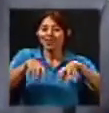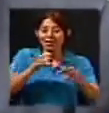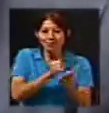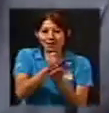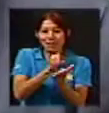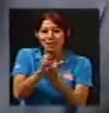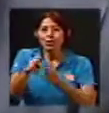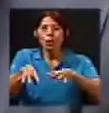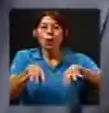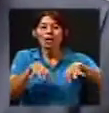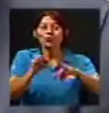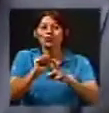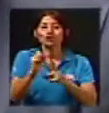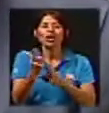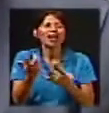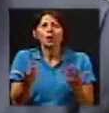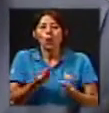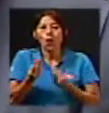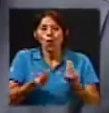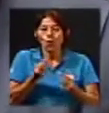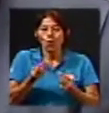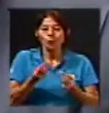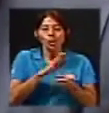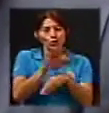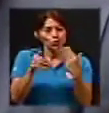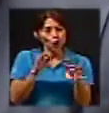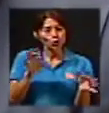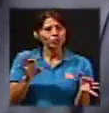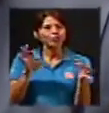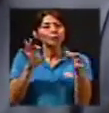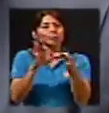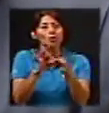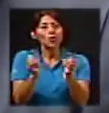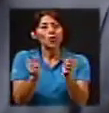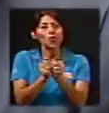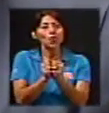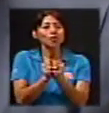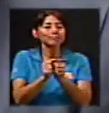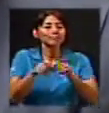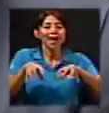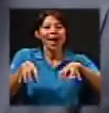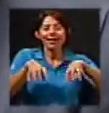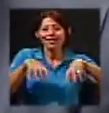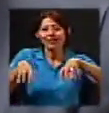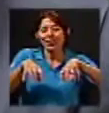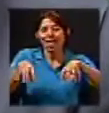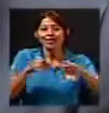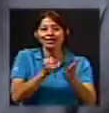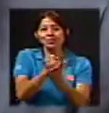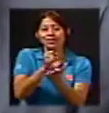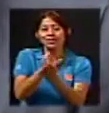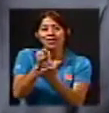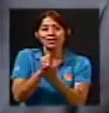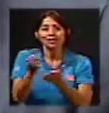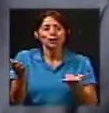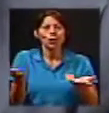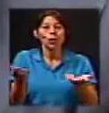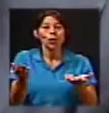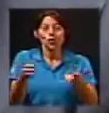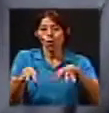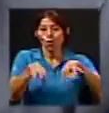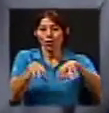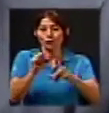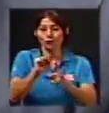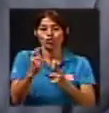acción social, haciendo toda la referencia con relación a todas las actividades de investigación o de acción